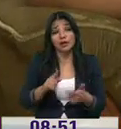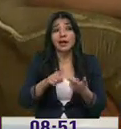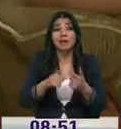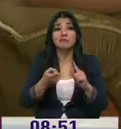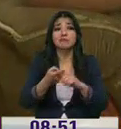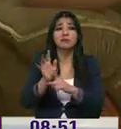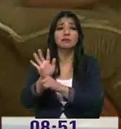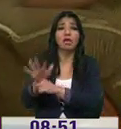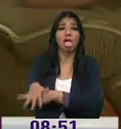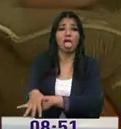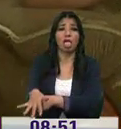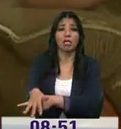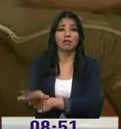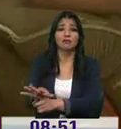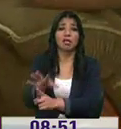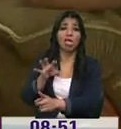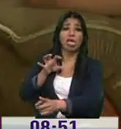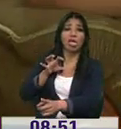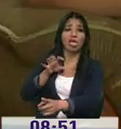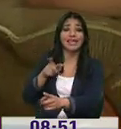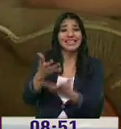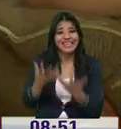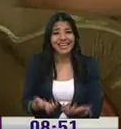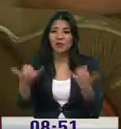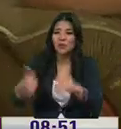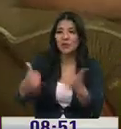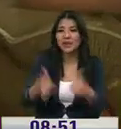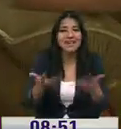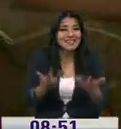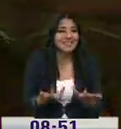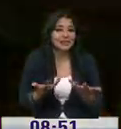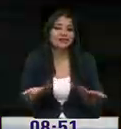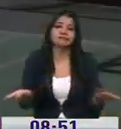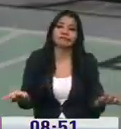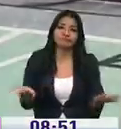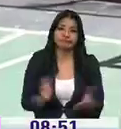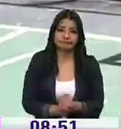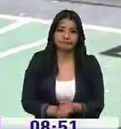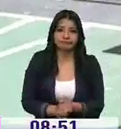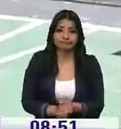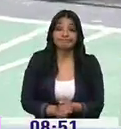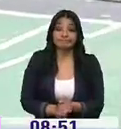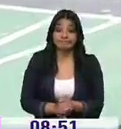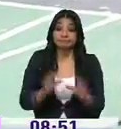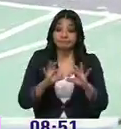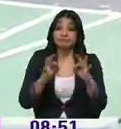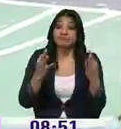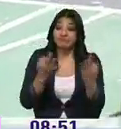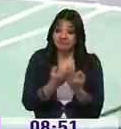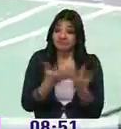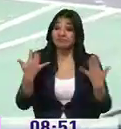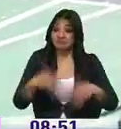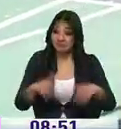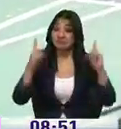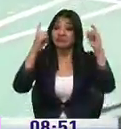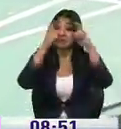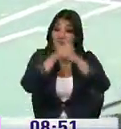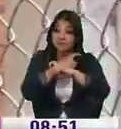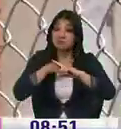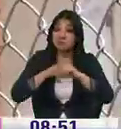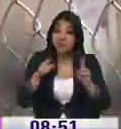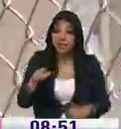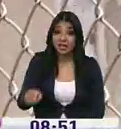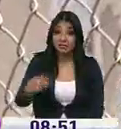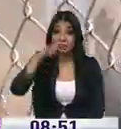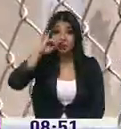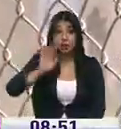él quiere, o sea, salir, o sea, él también quiere volar. Para la familia ha sido duro, pero